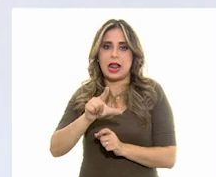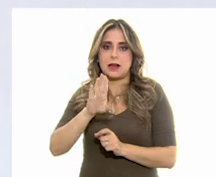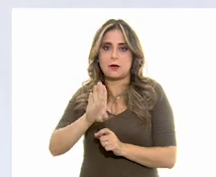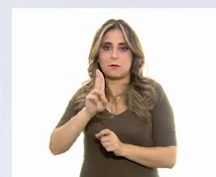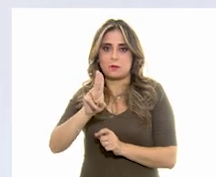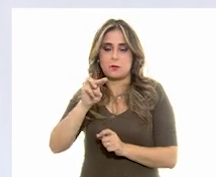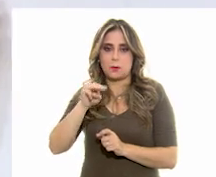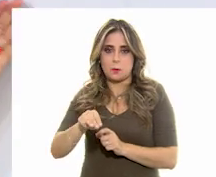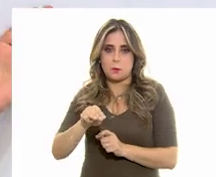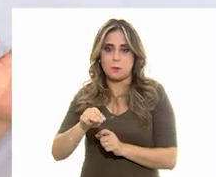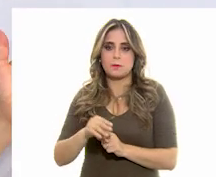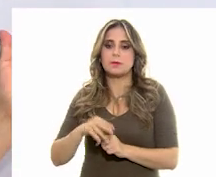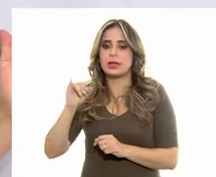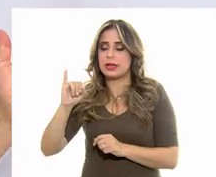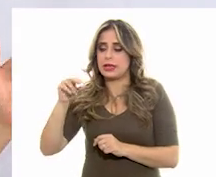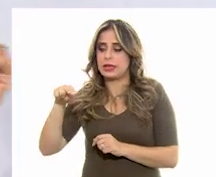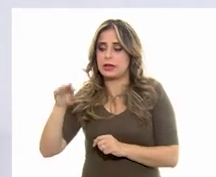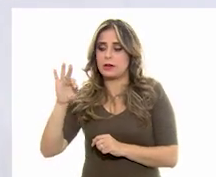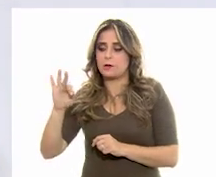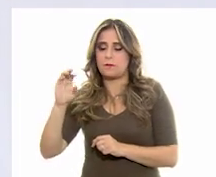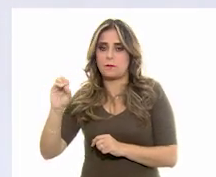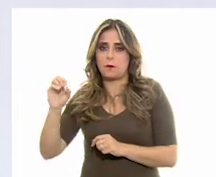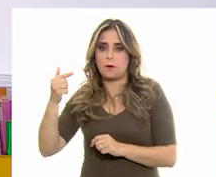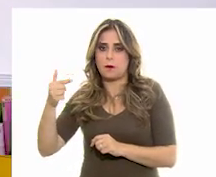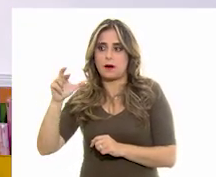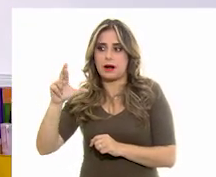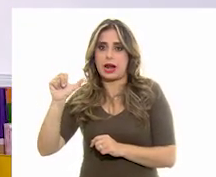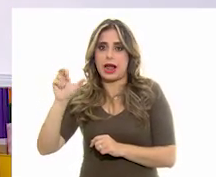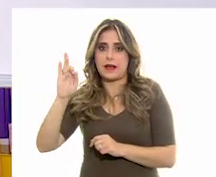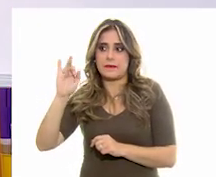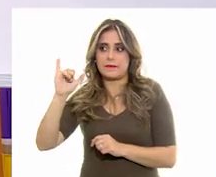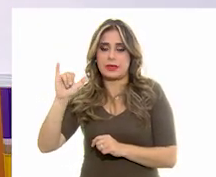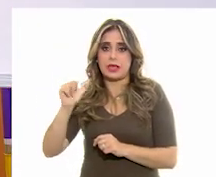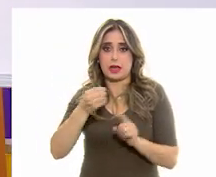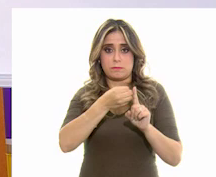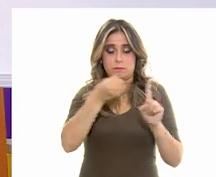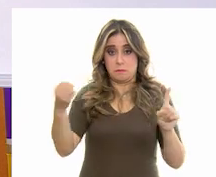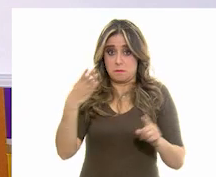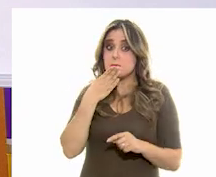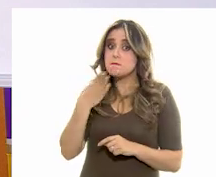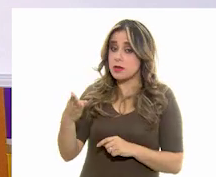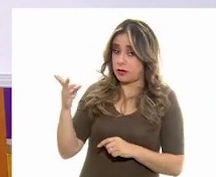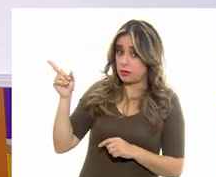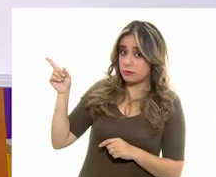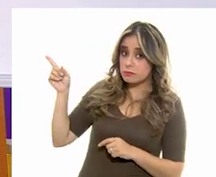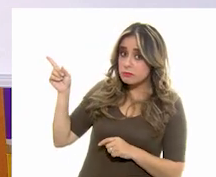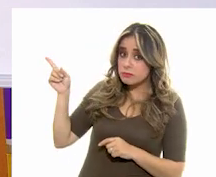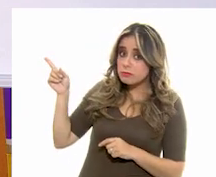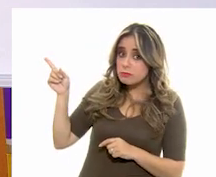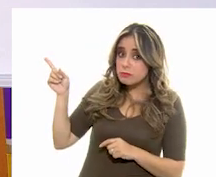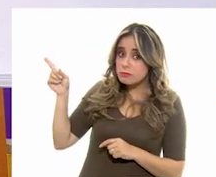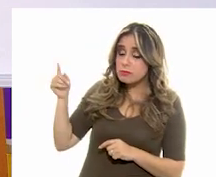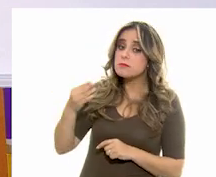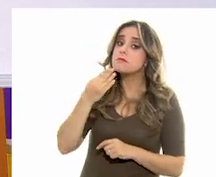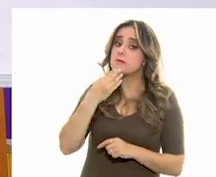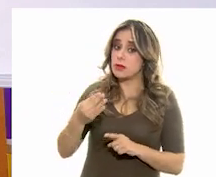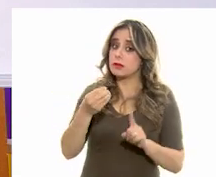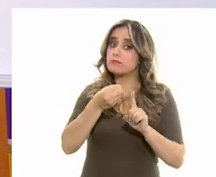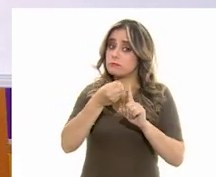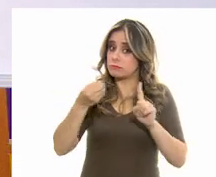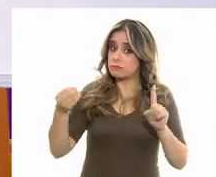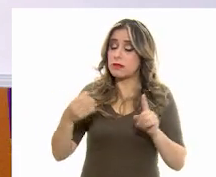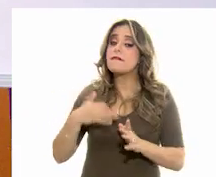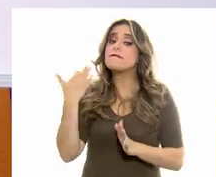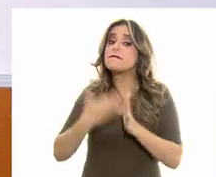álbum, infografías. ¿Cómo se escucha esto? Mi álbum, infografías. ¿Qué